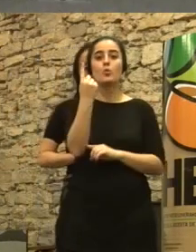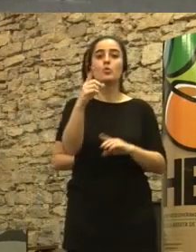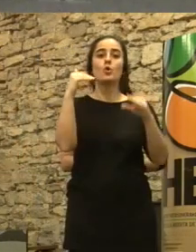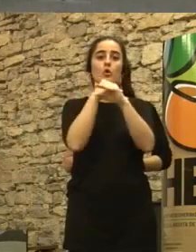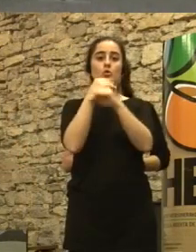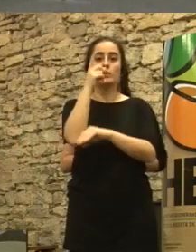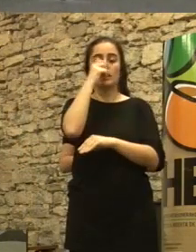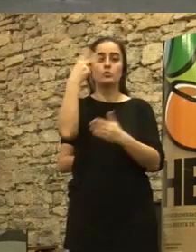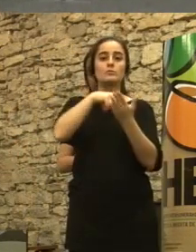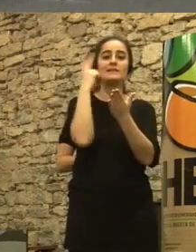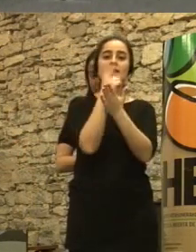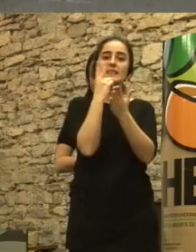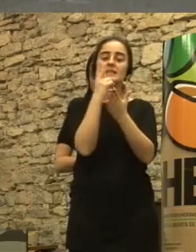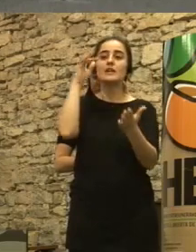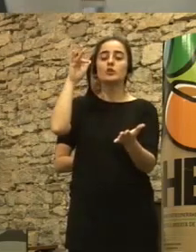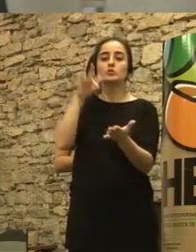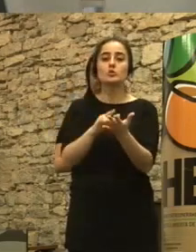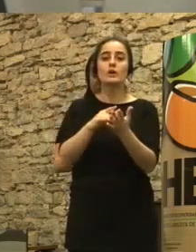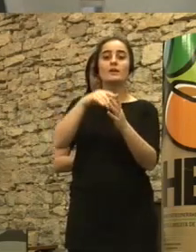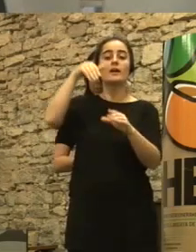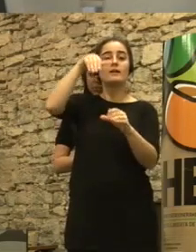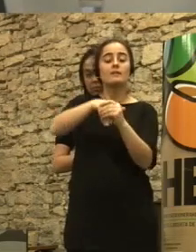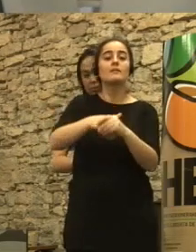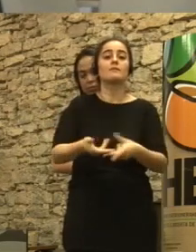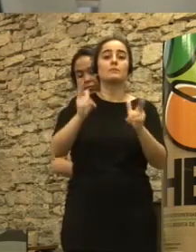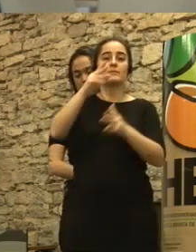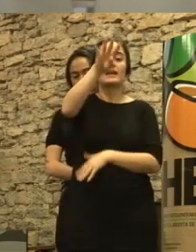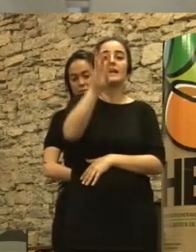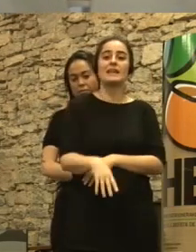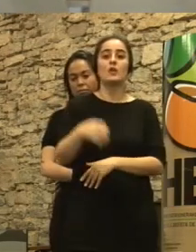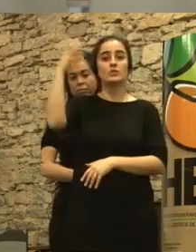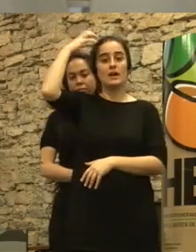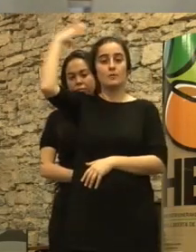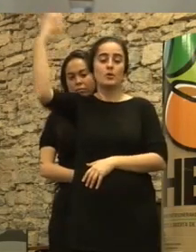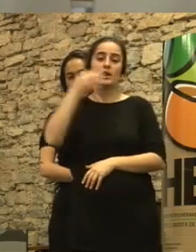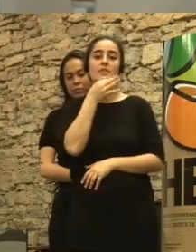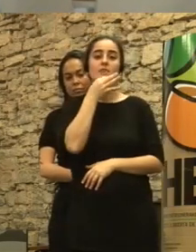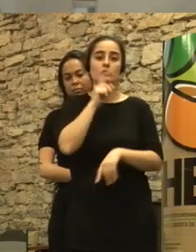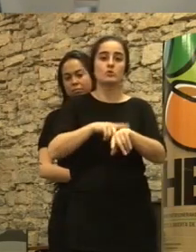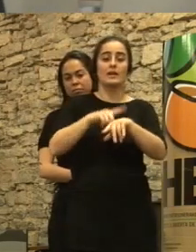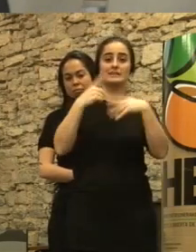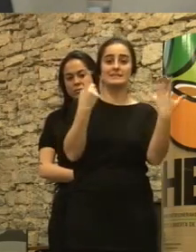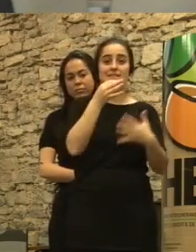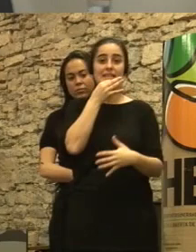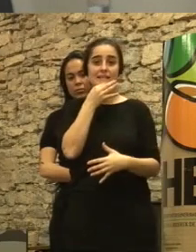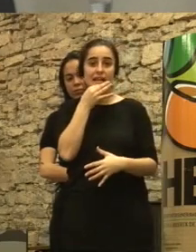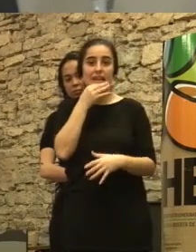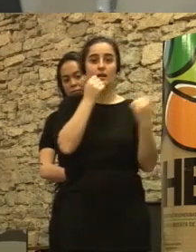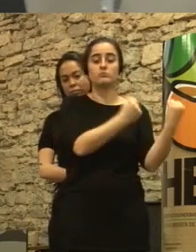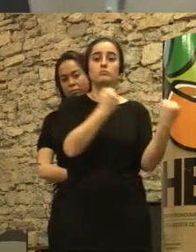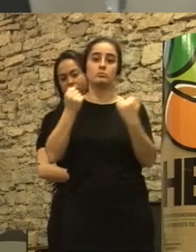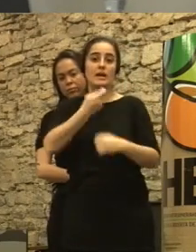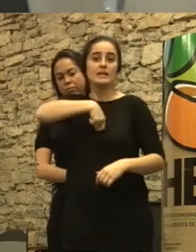octubre de 2017, cuando el referéndum en Cataluña, el discurso de Rey, a las 6 de la tarde, las